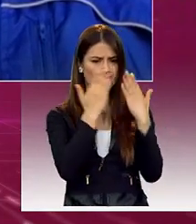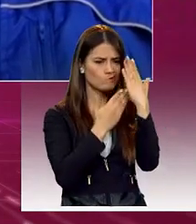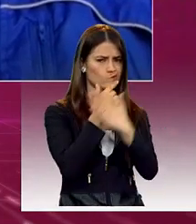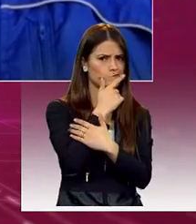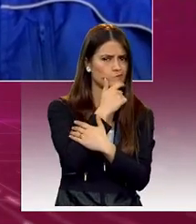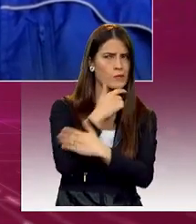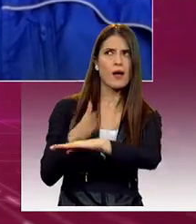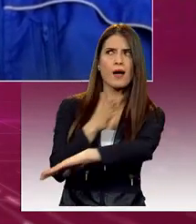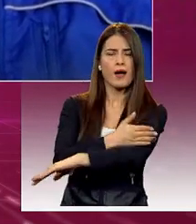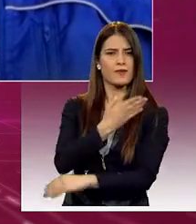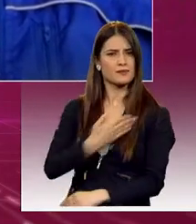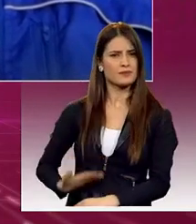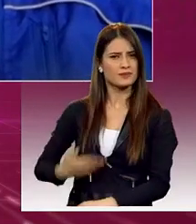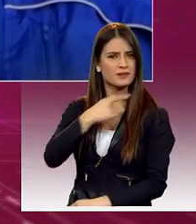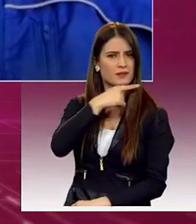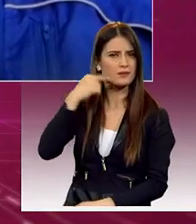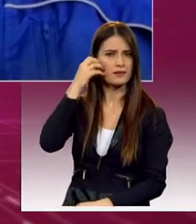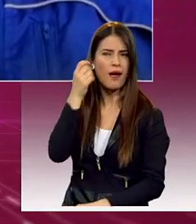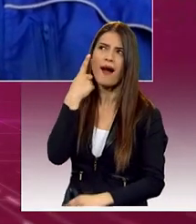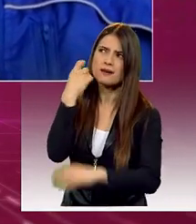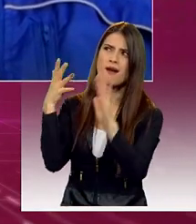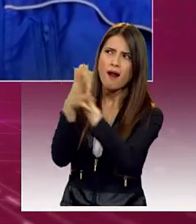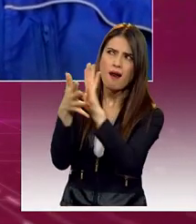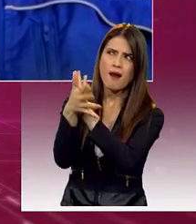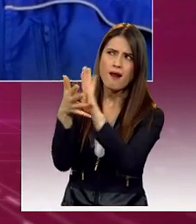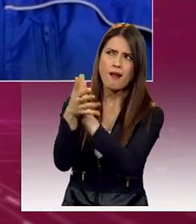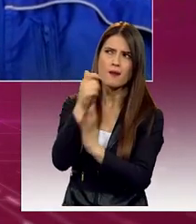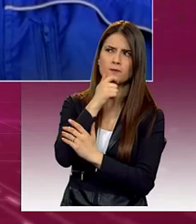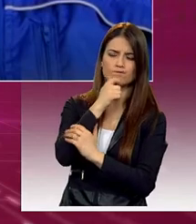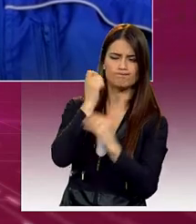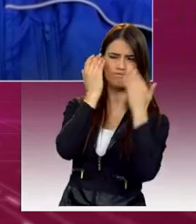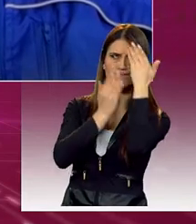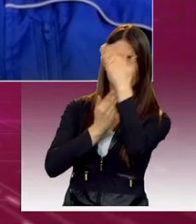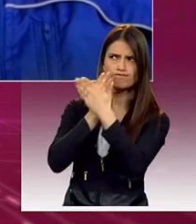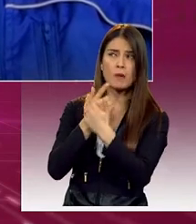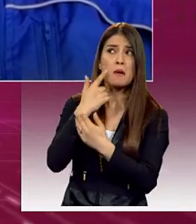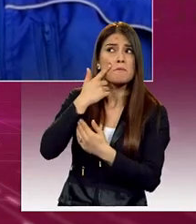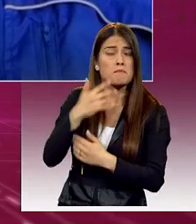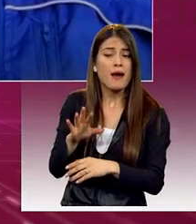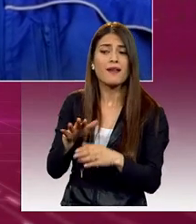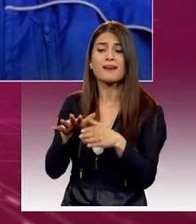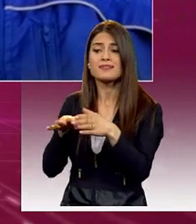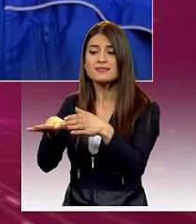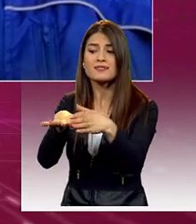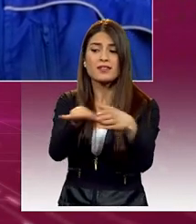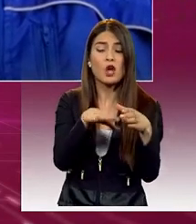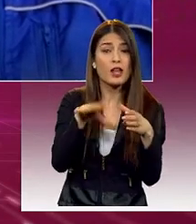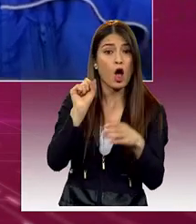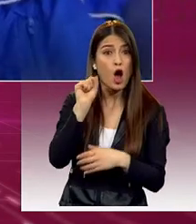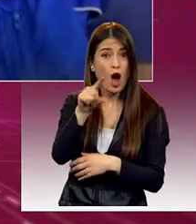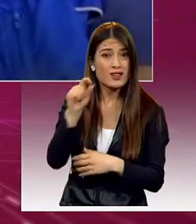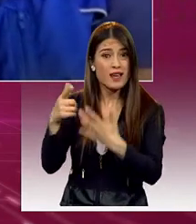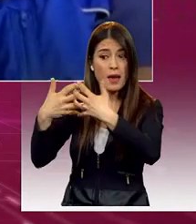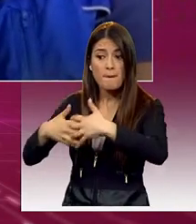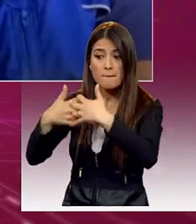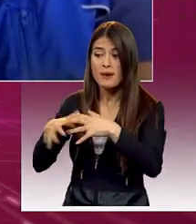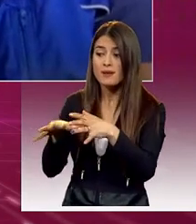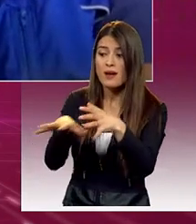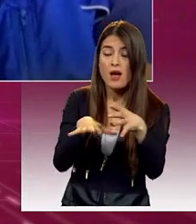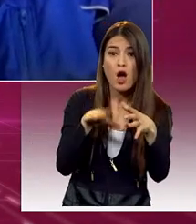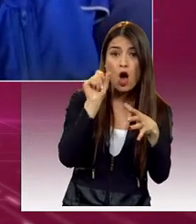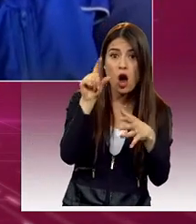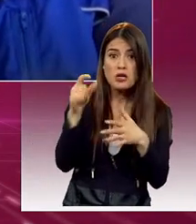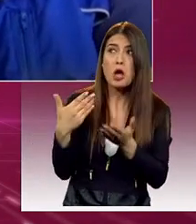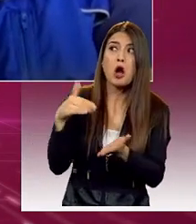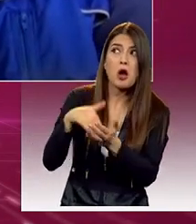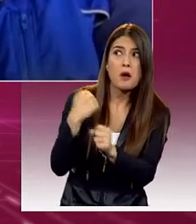aclaraciones que el presidente Iván Duque dio ayer. Y son 11 los sectores que van a abrir a partir del lunes. Cuéntenos, ¿eso qué